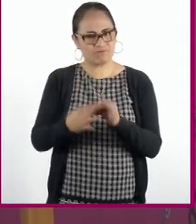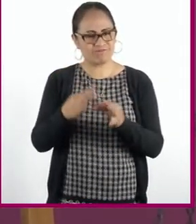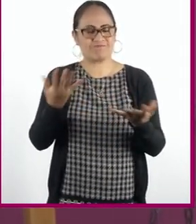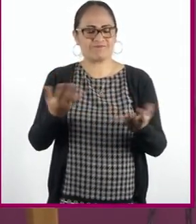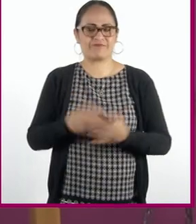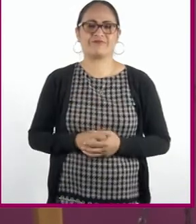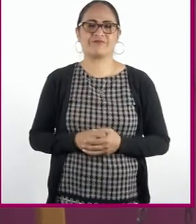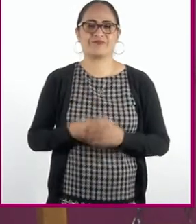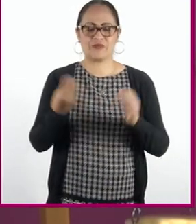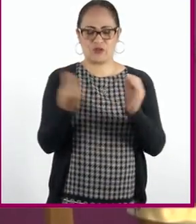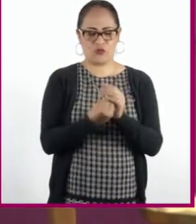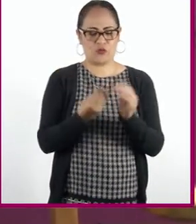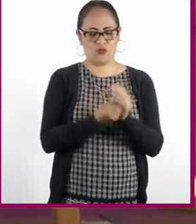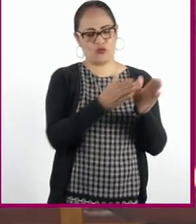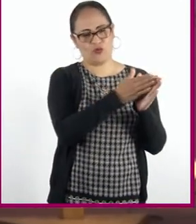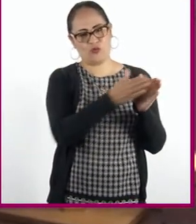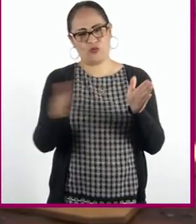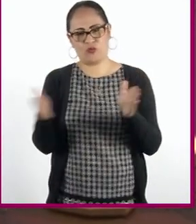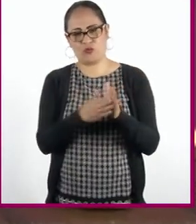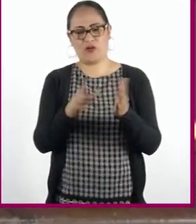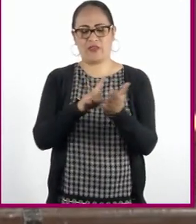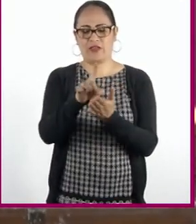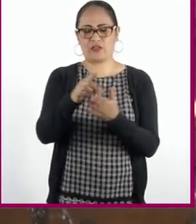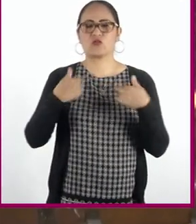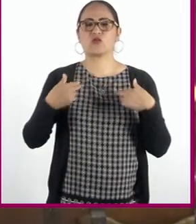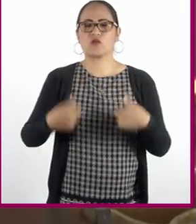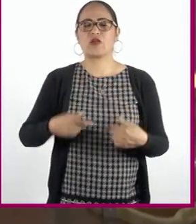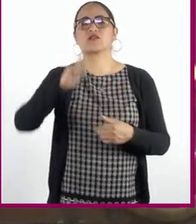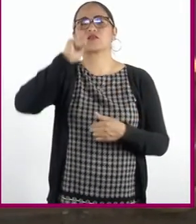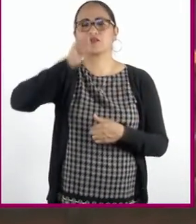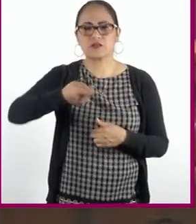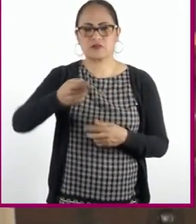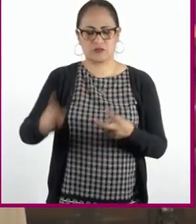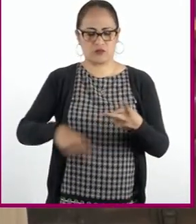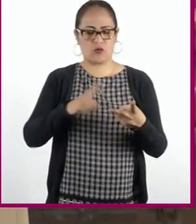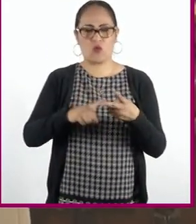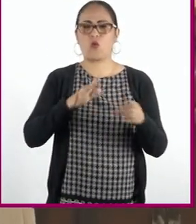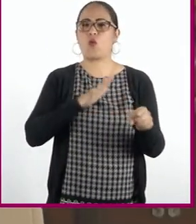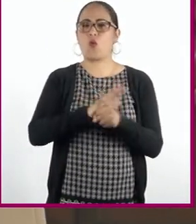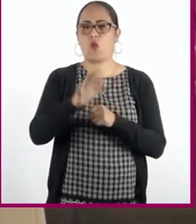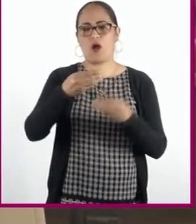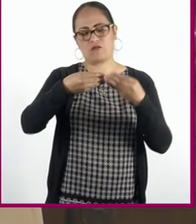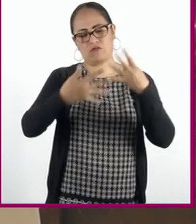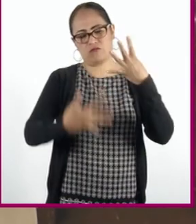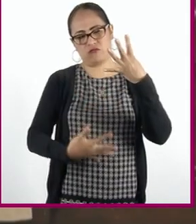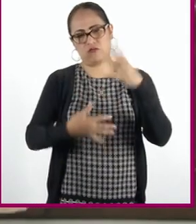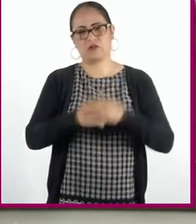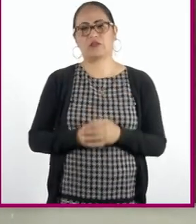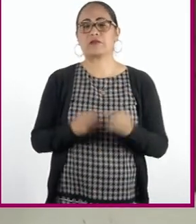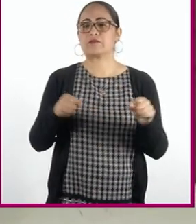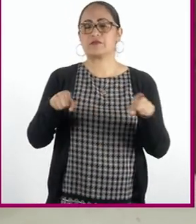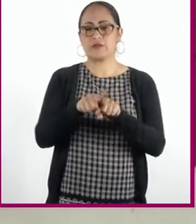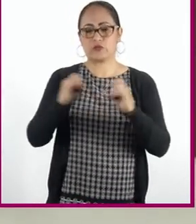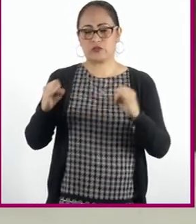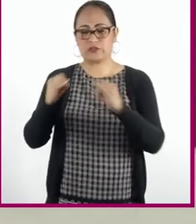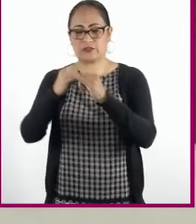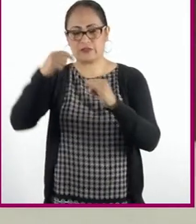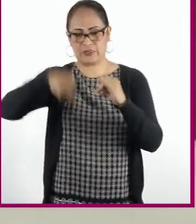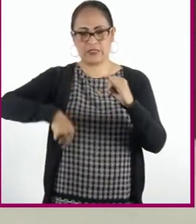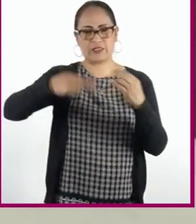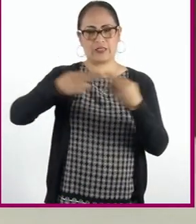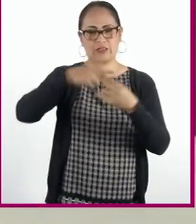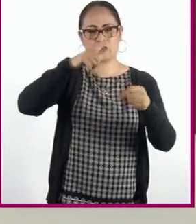de la sesión, revisamos qué son los derechos humanos, cuáles son y qué instancias nacionales e internacionales